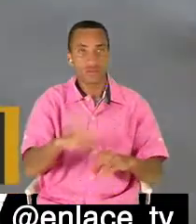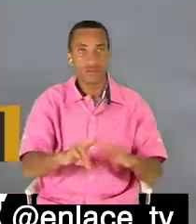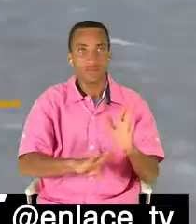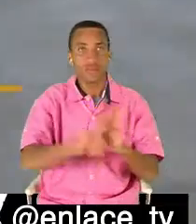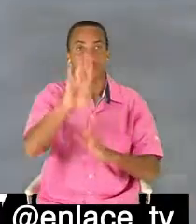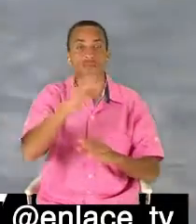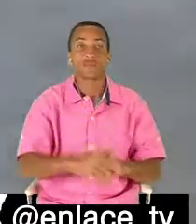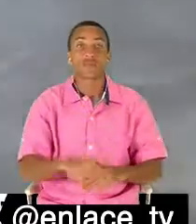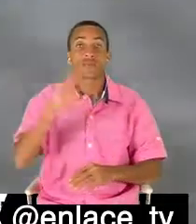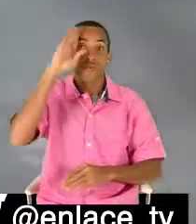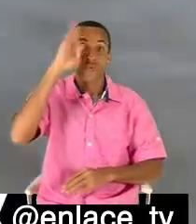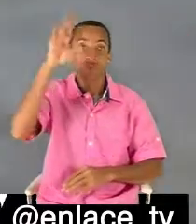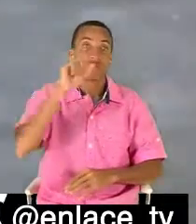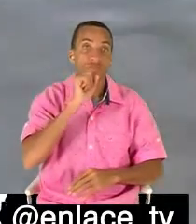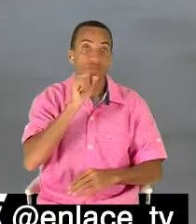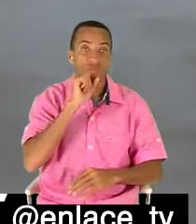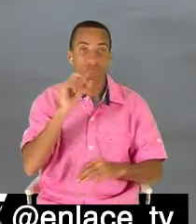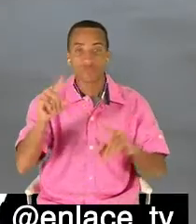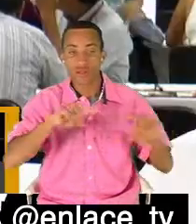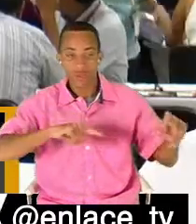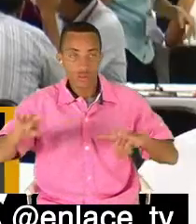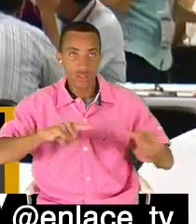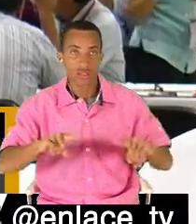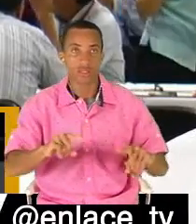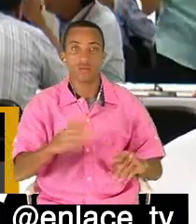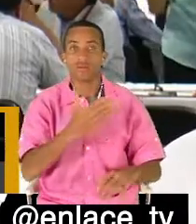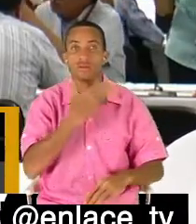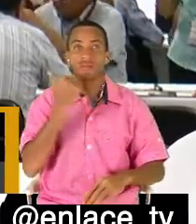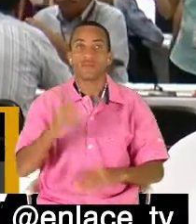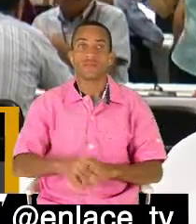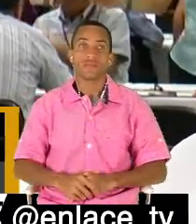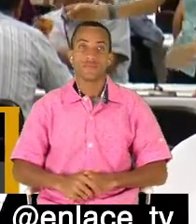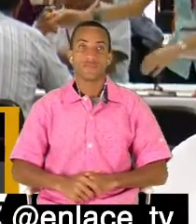futuro de Barranca Bermeja está en la logística.